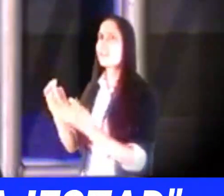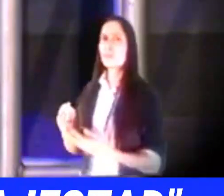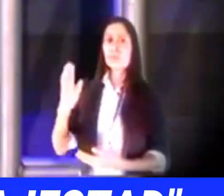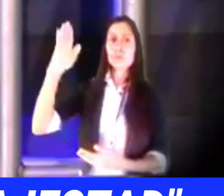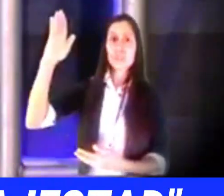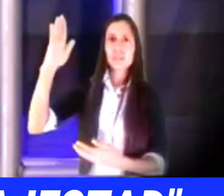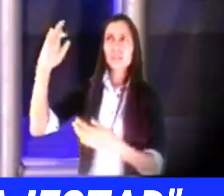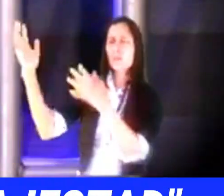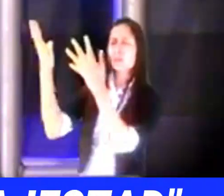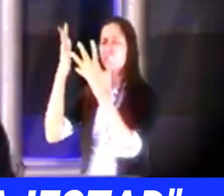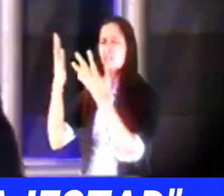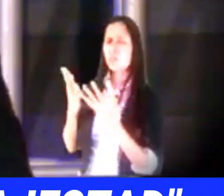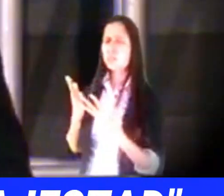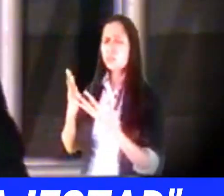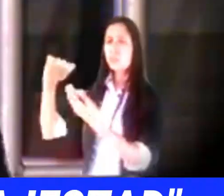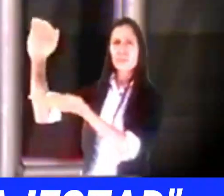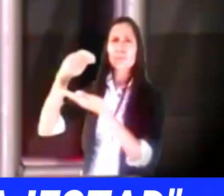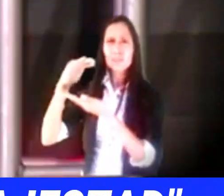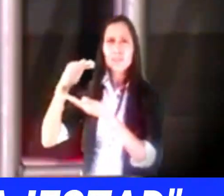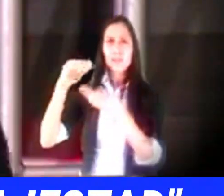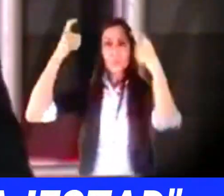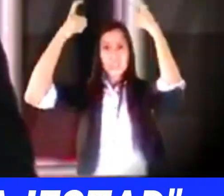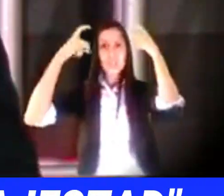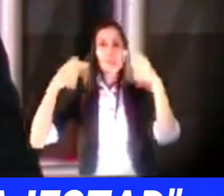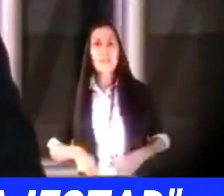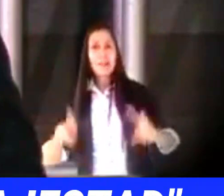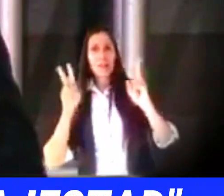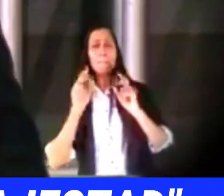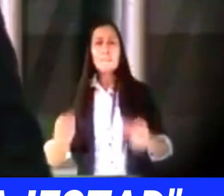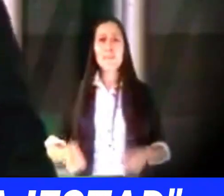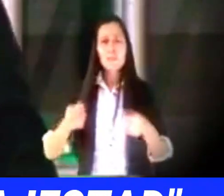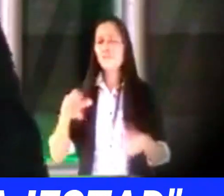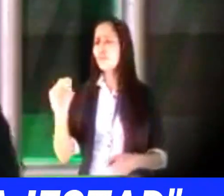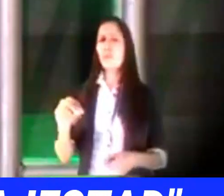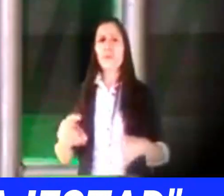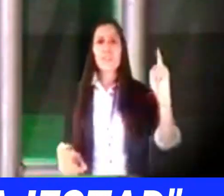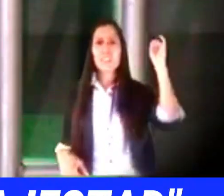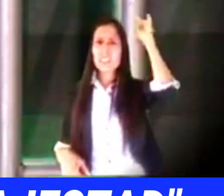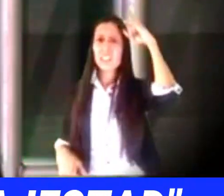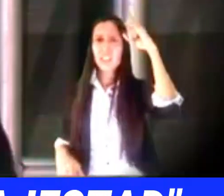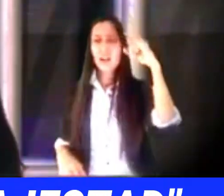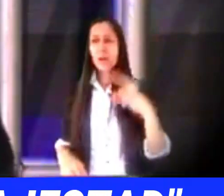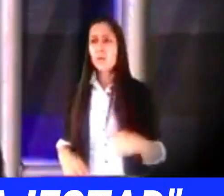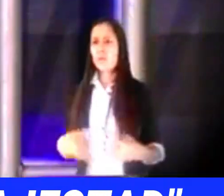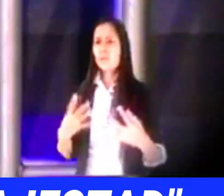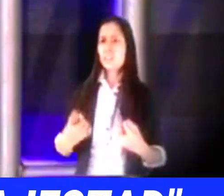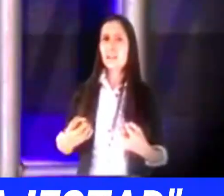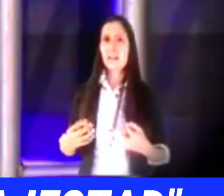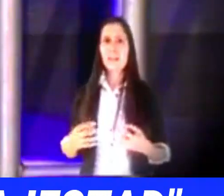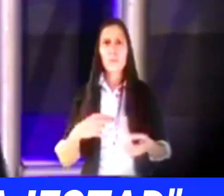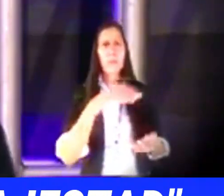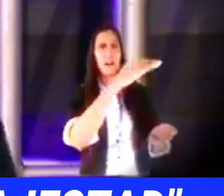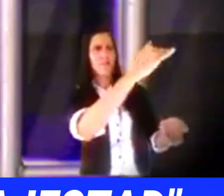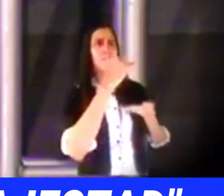No vamos a negociar con el diablo por una noche de pasión. No vamos a negociar por una noche de